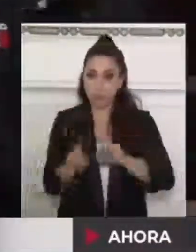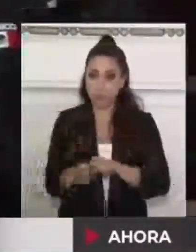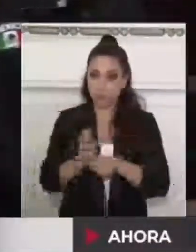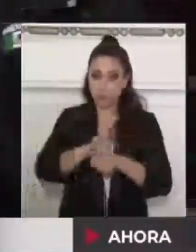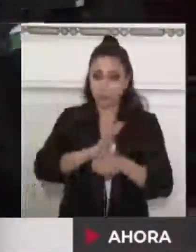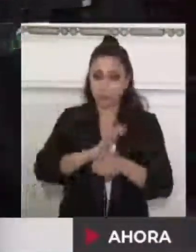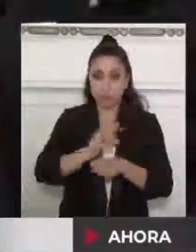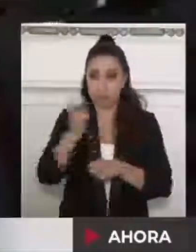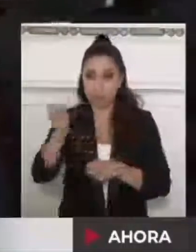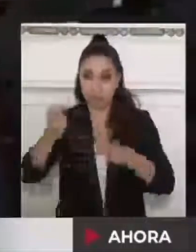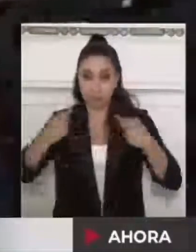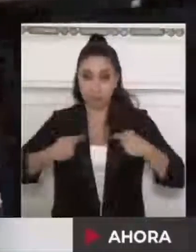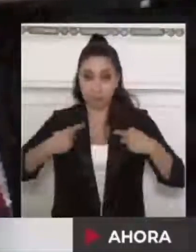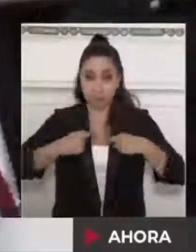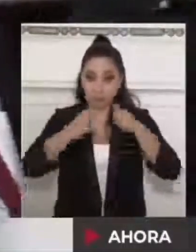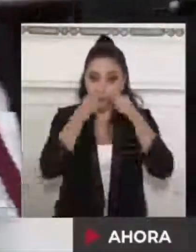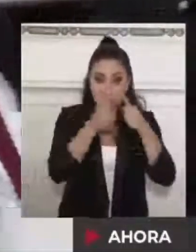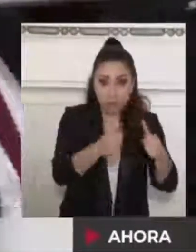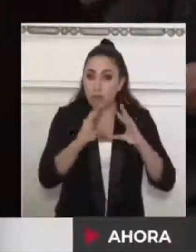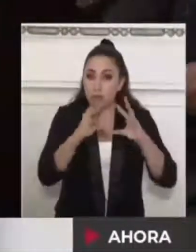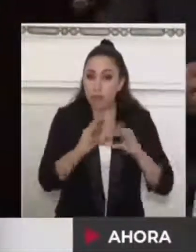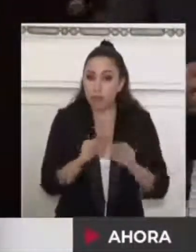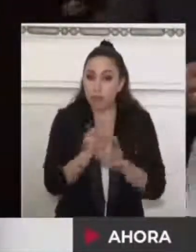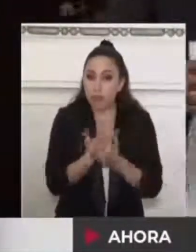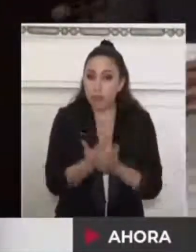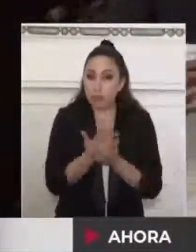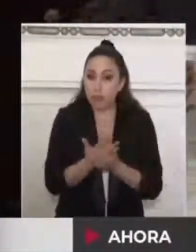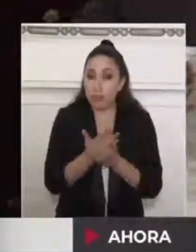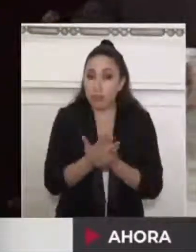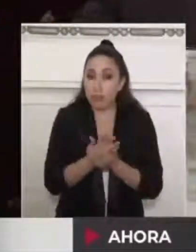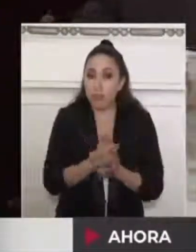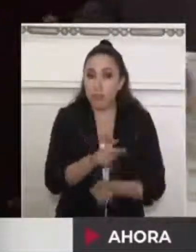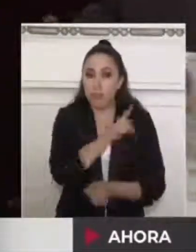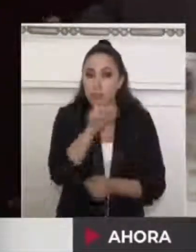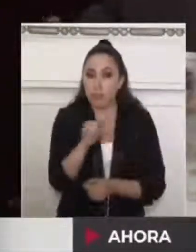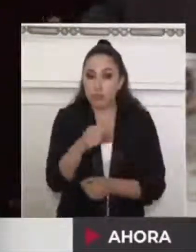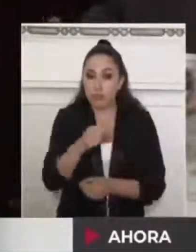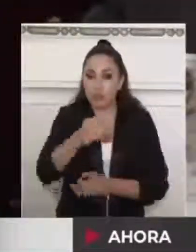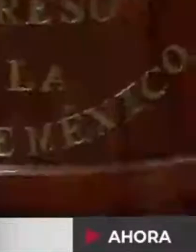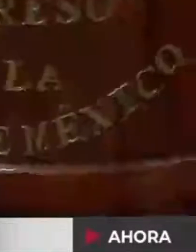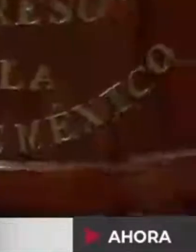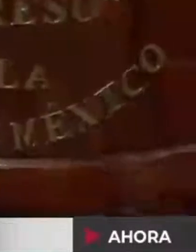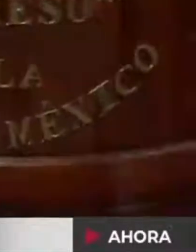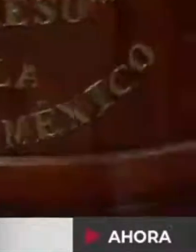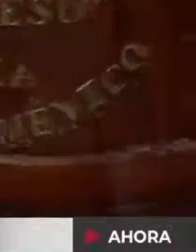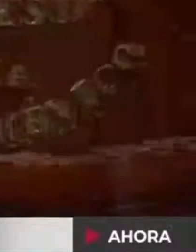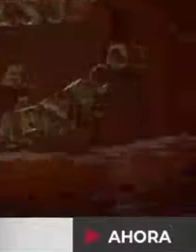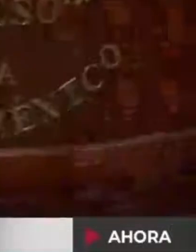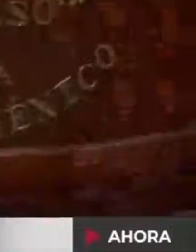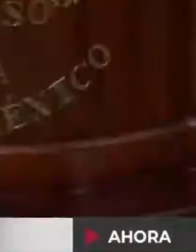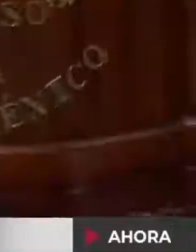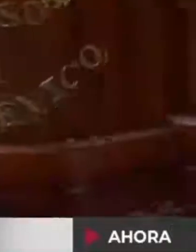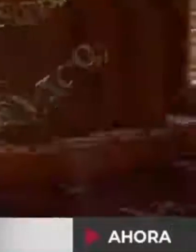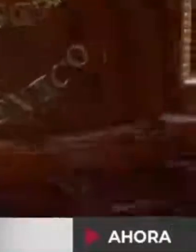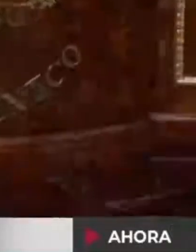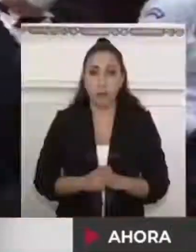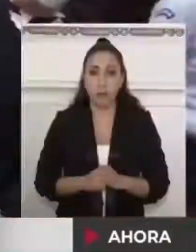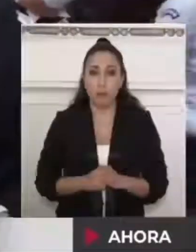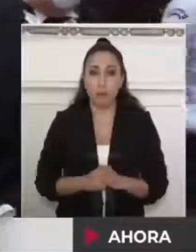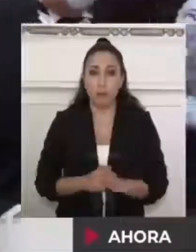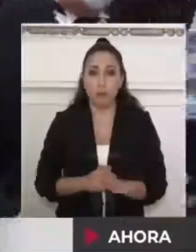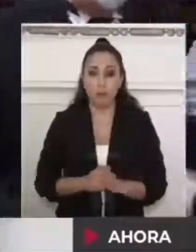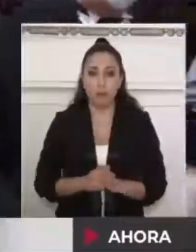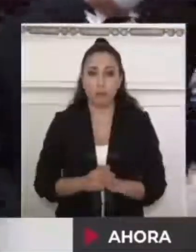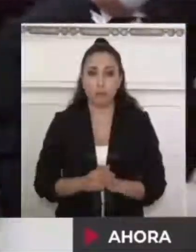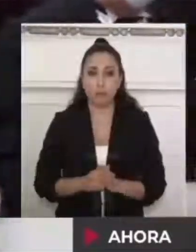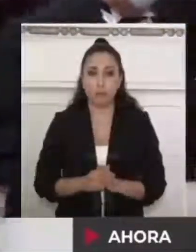de bombero y quienes se signifiquen por su labor ejemplar en la prevención y o ayuda a la población ante la eventualidad de un desastre.